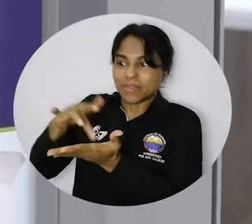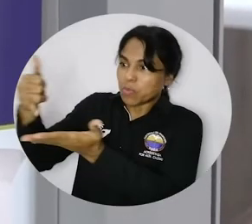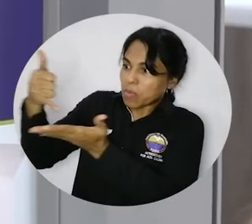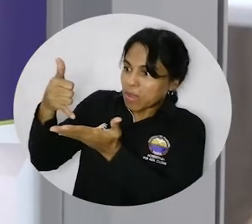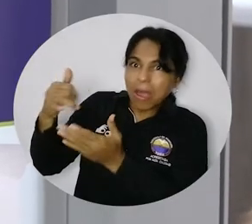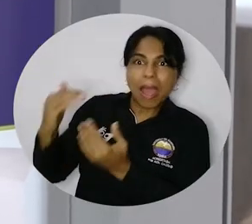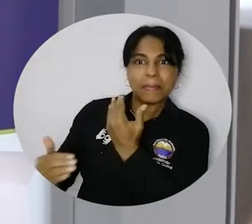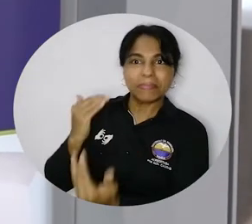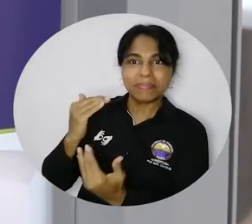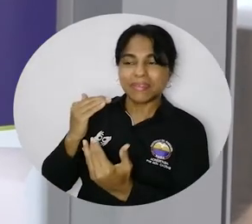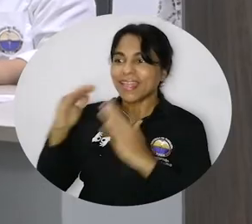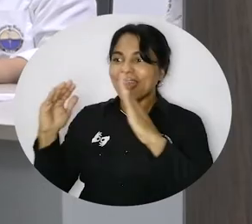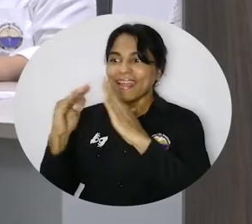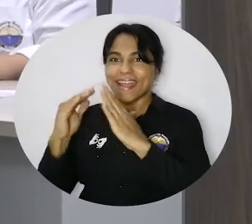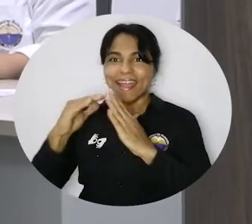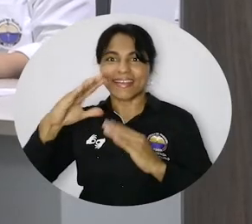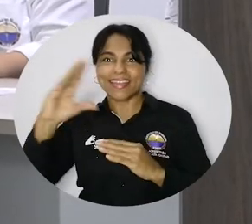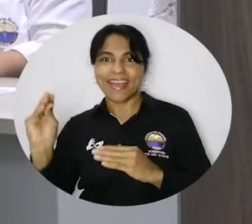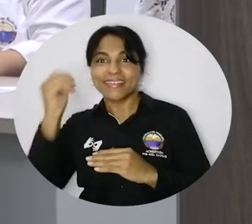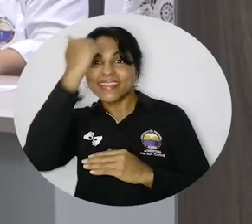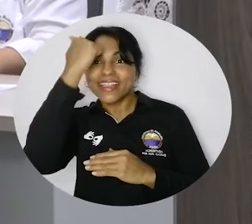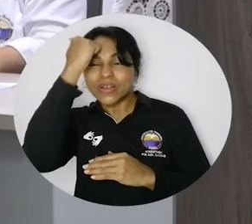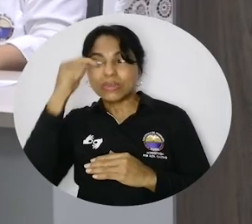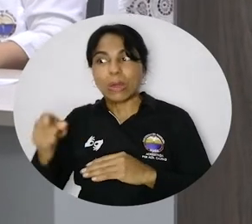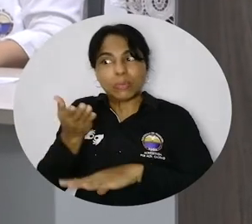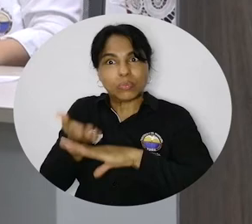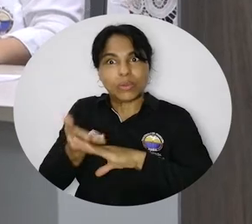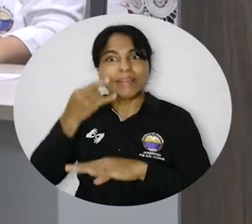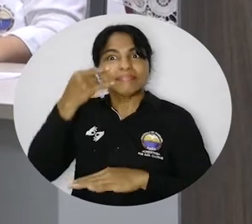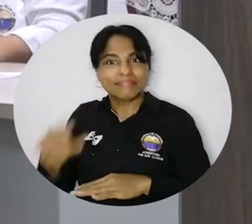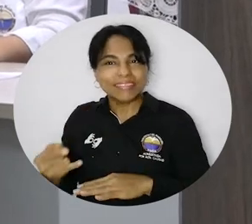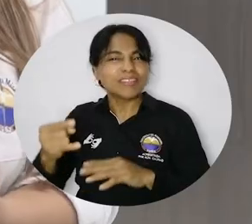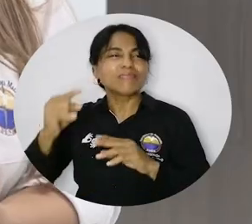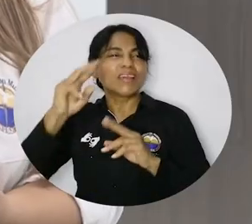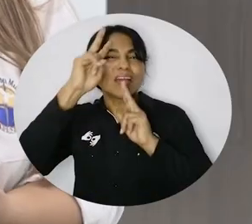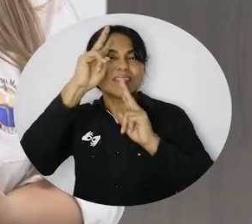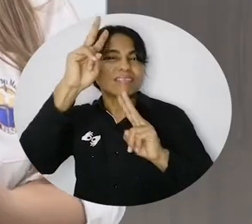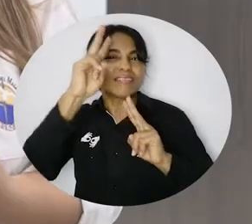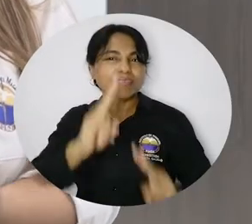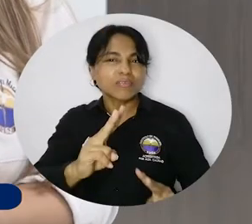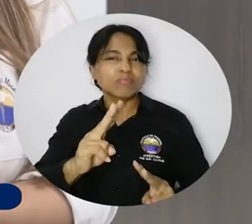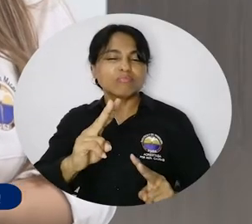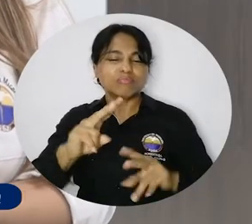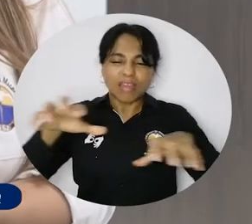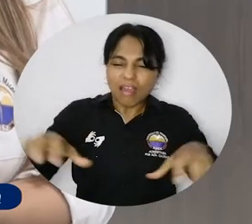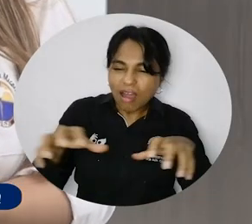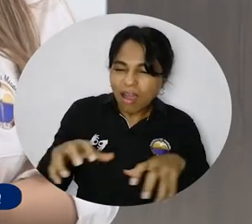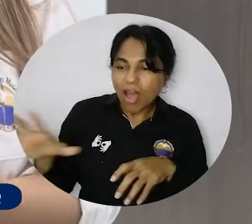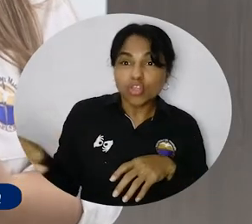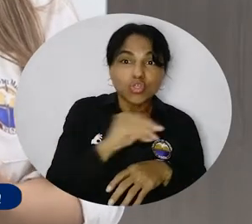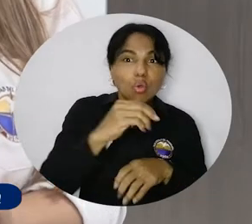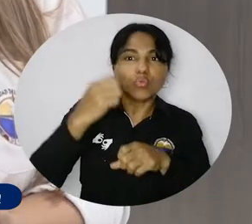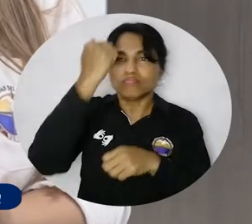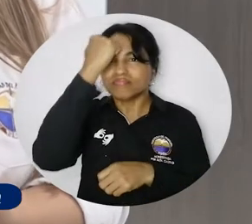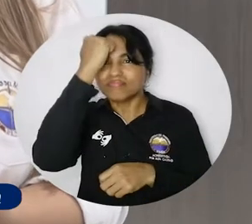la Casa Maestro de la Costa, pero realmente me parece una propuesta interesante porque están reconociendo la labor de todos los docentes que